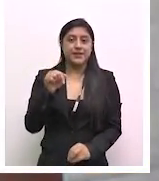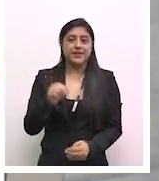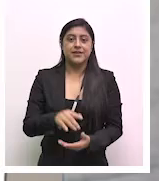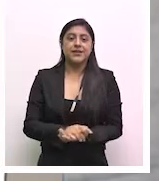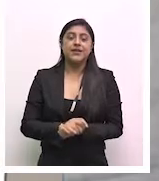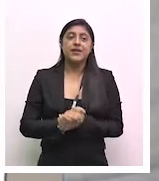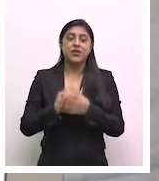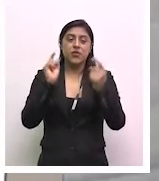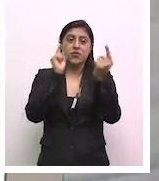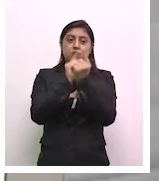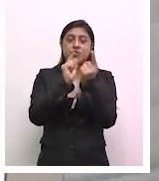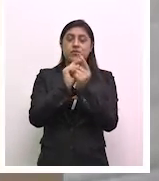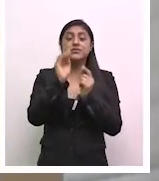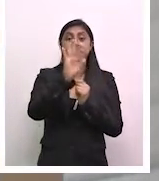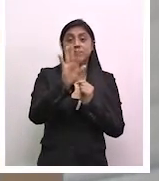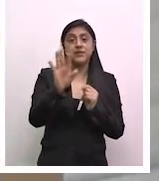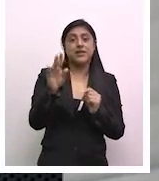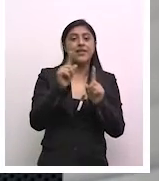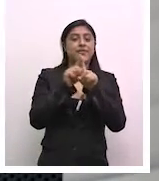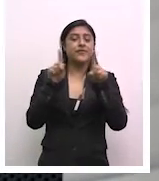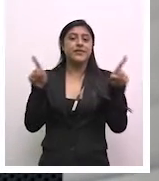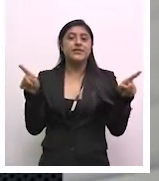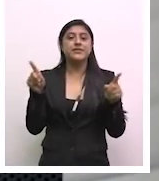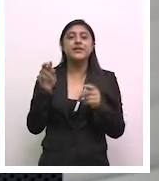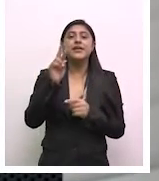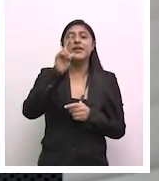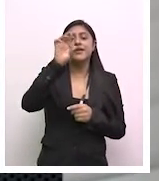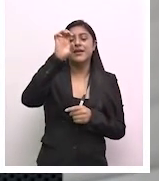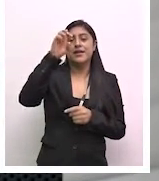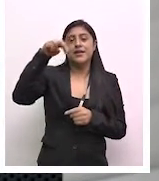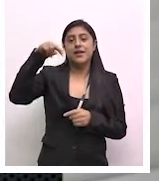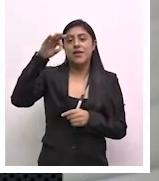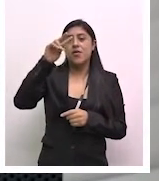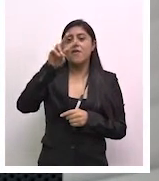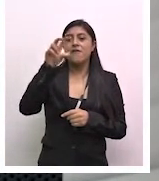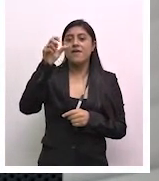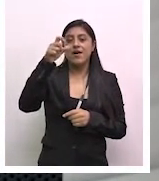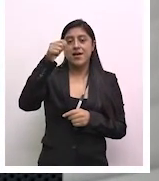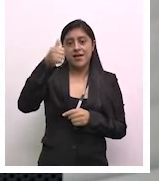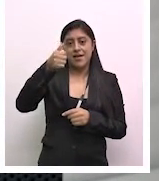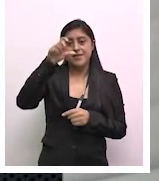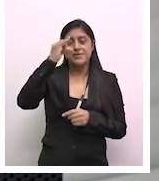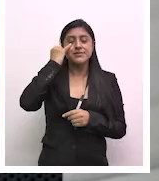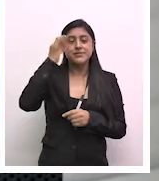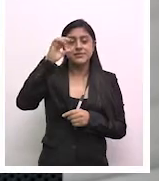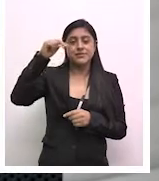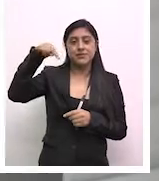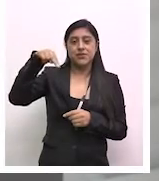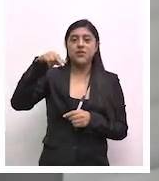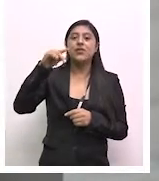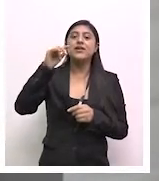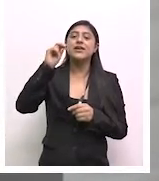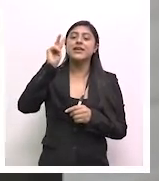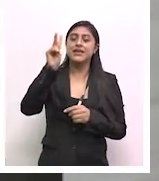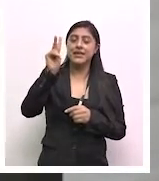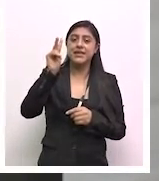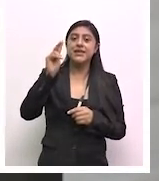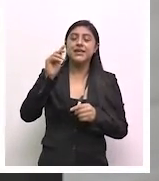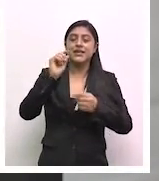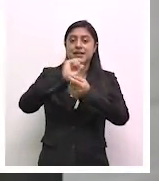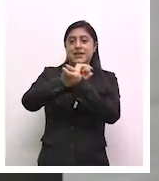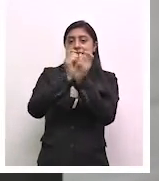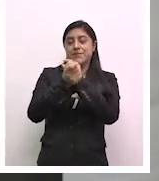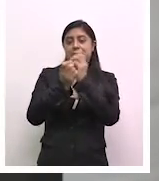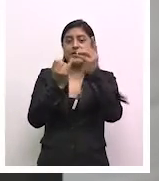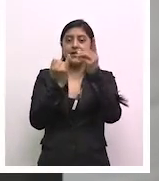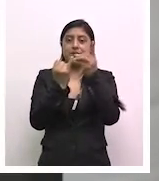En esta emisión, ¿conoce usted la diferencia entre renovación y reposición del DPI? Le explicaremos